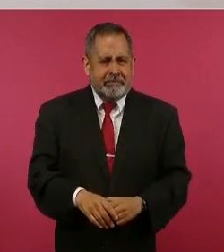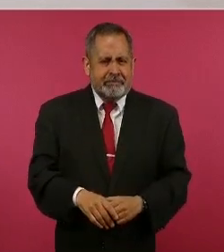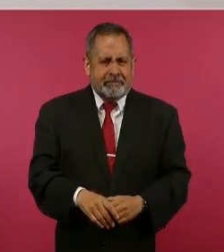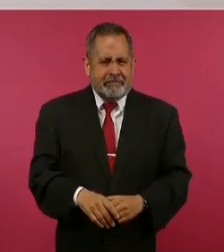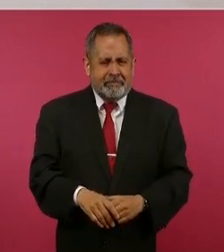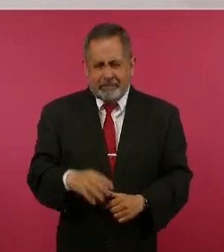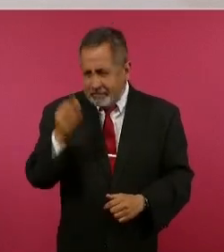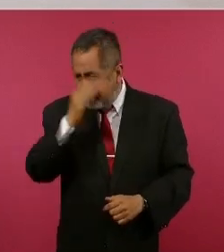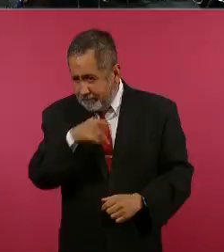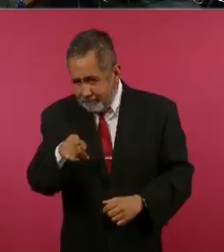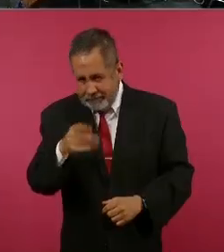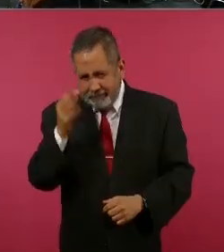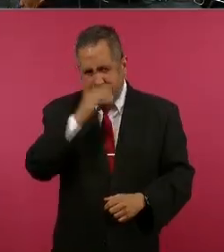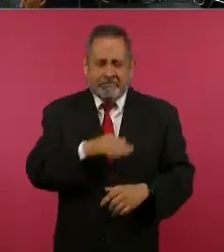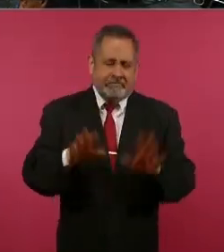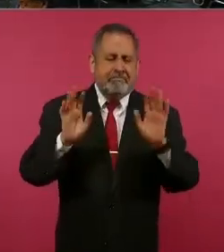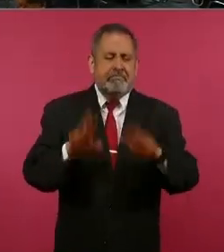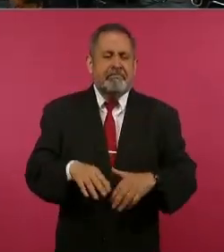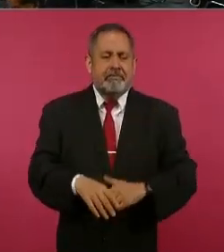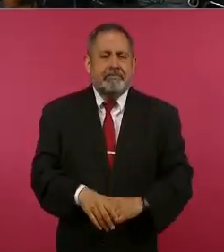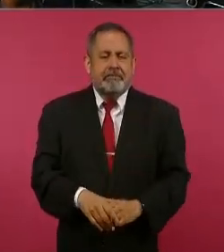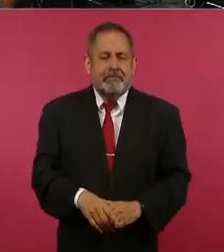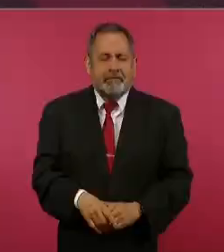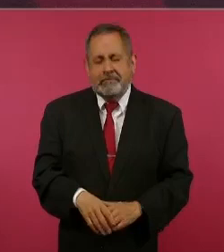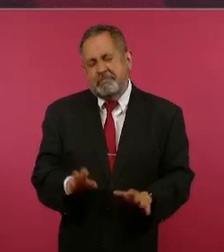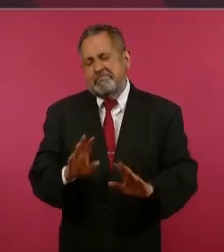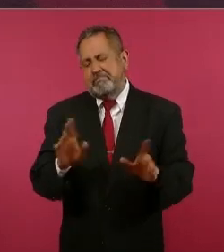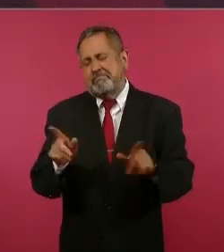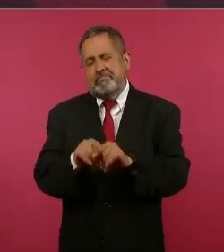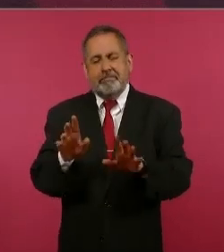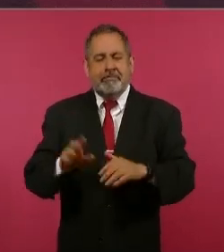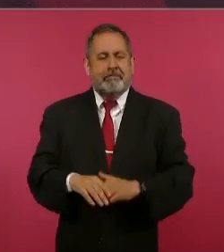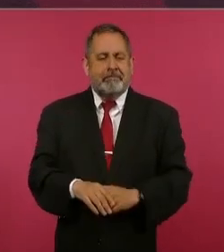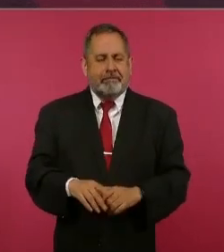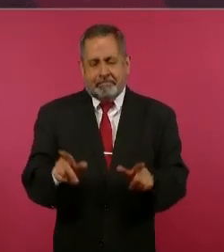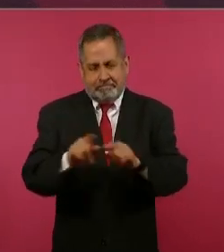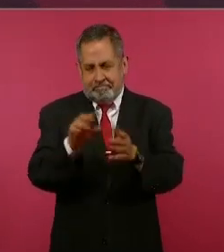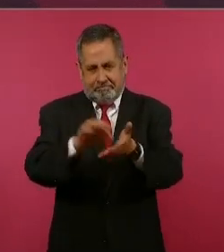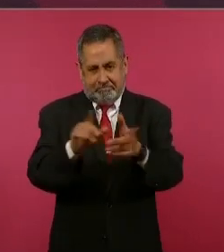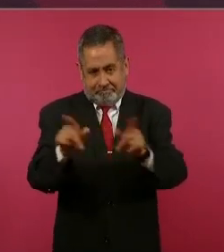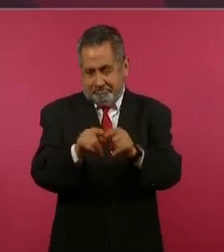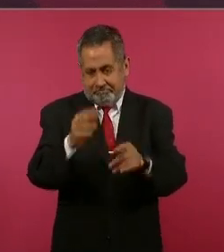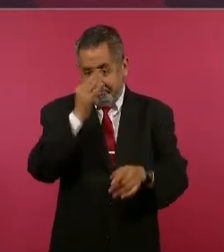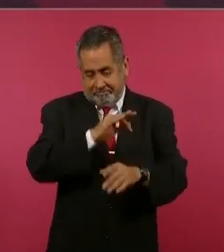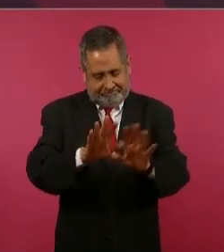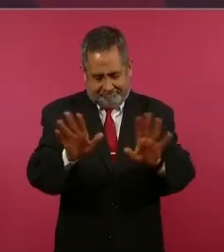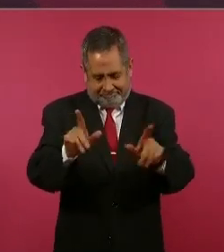¿Es falso? Ah, ay, no. No, no, no, no, ya.